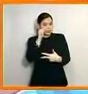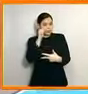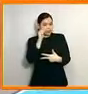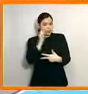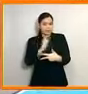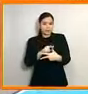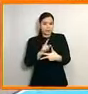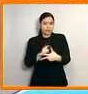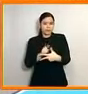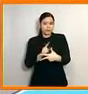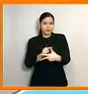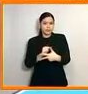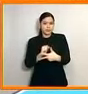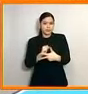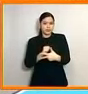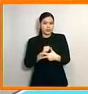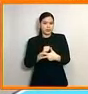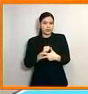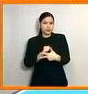es